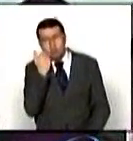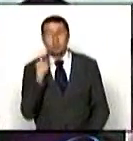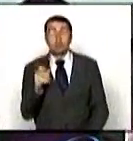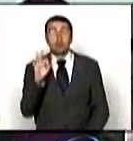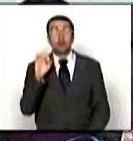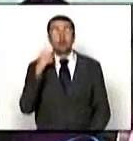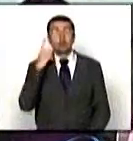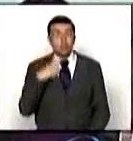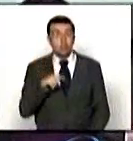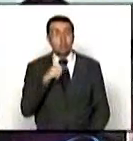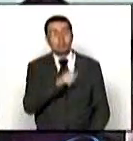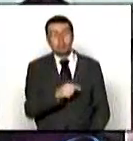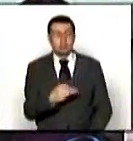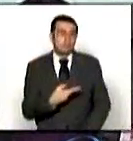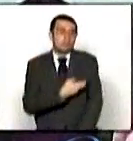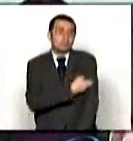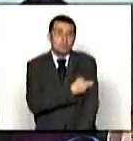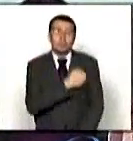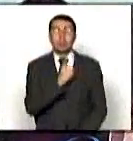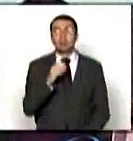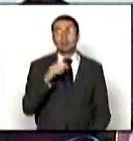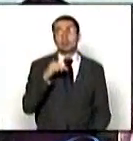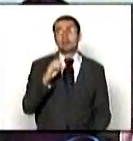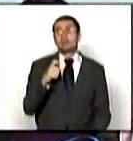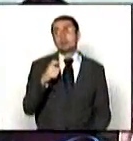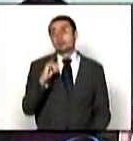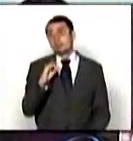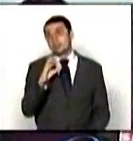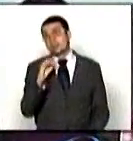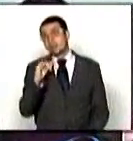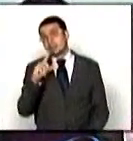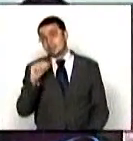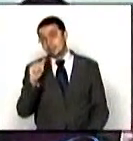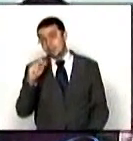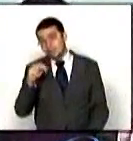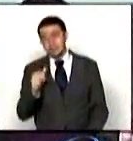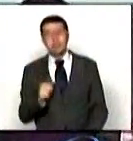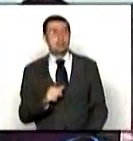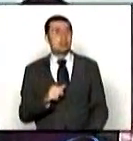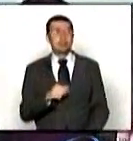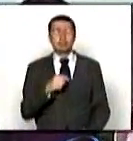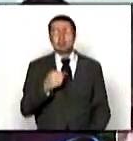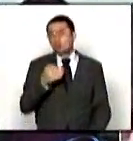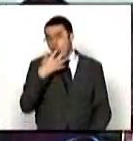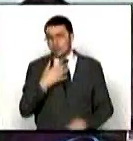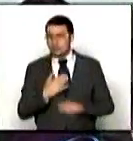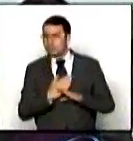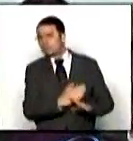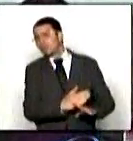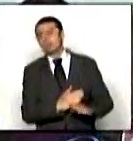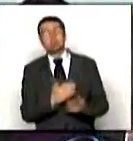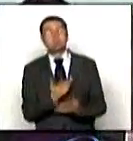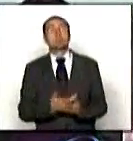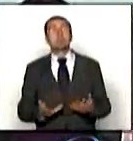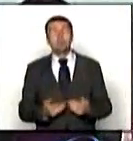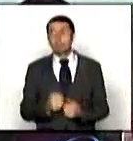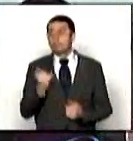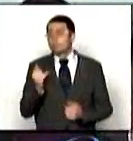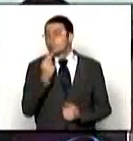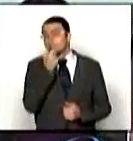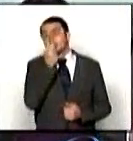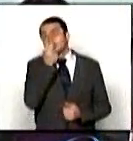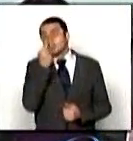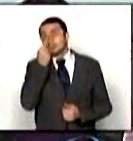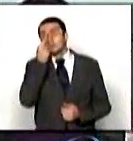le manda amoxicilina, cefalexina, que le mandan claritromicina, antibióticos, sprays para la rinitis, que viene